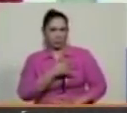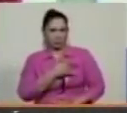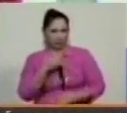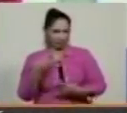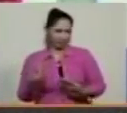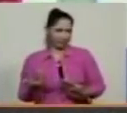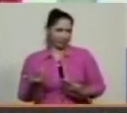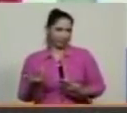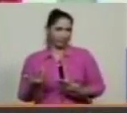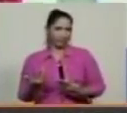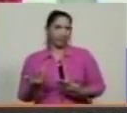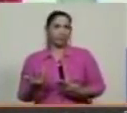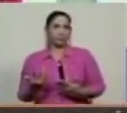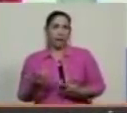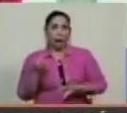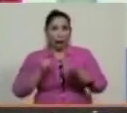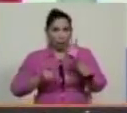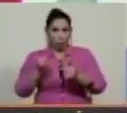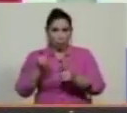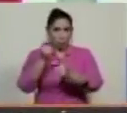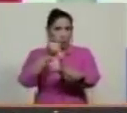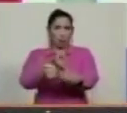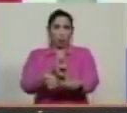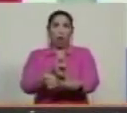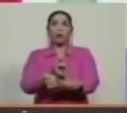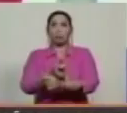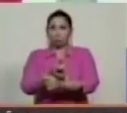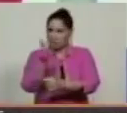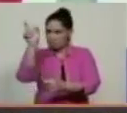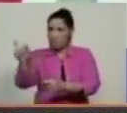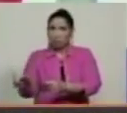unos campeones y unas campeonas trabajando por el pueblo.